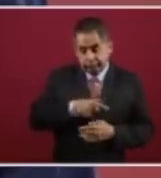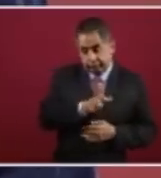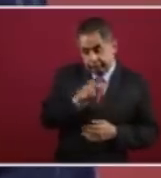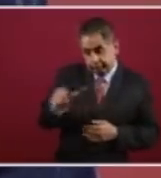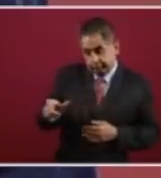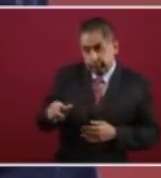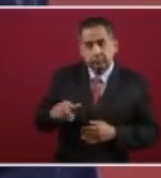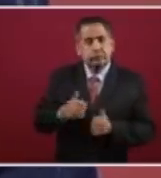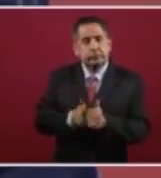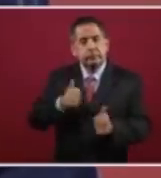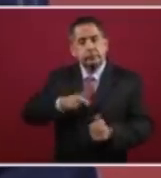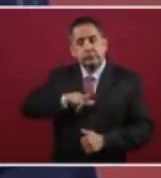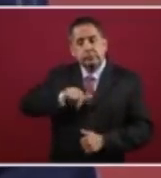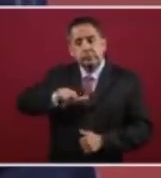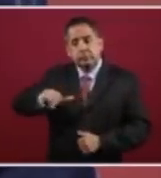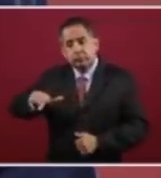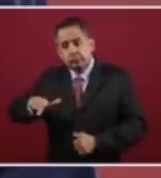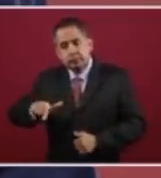rezagos,